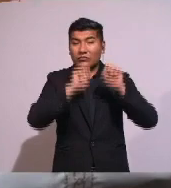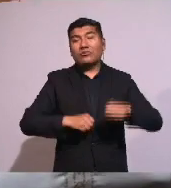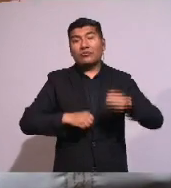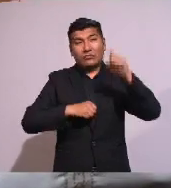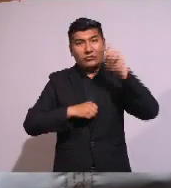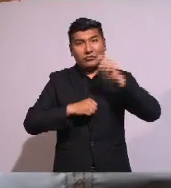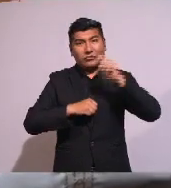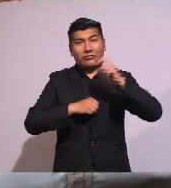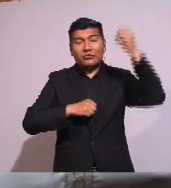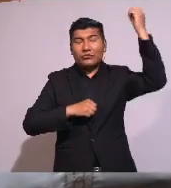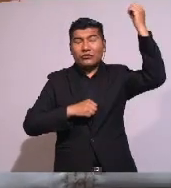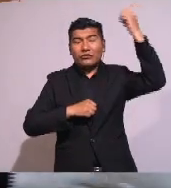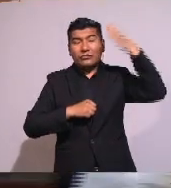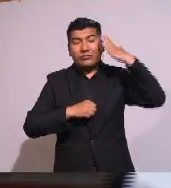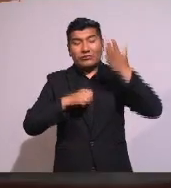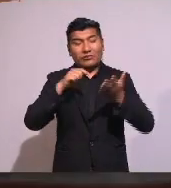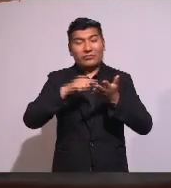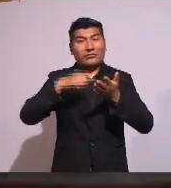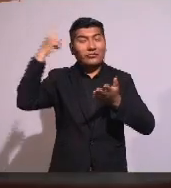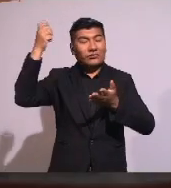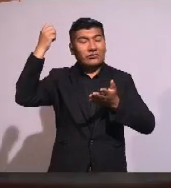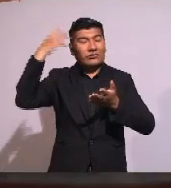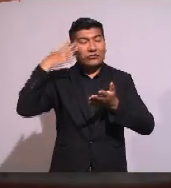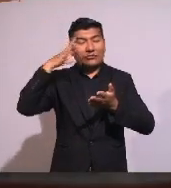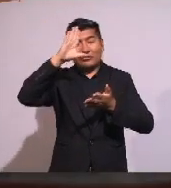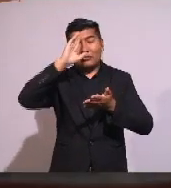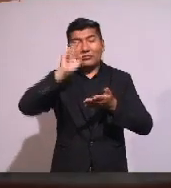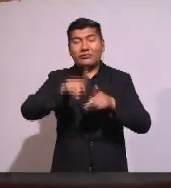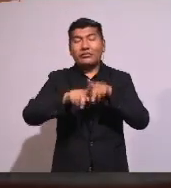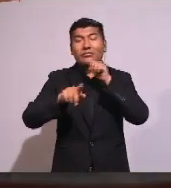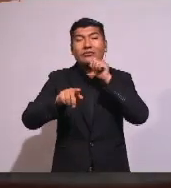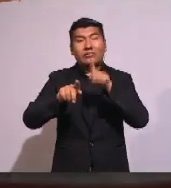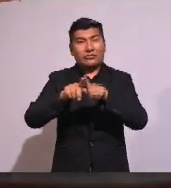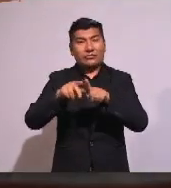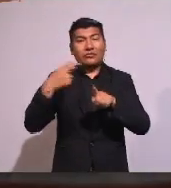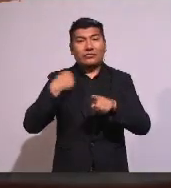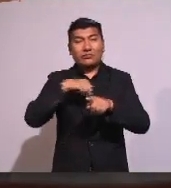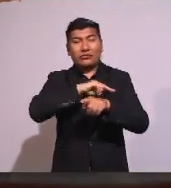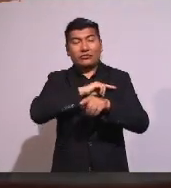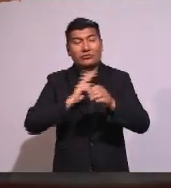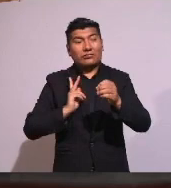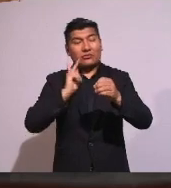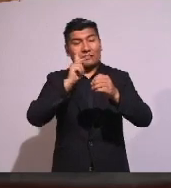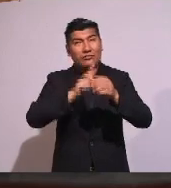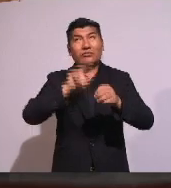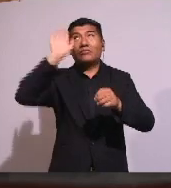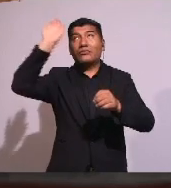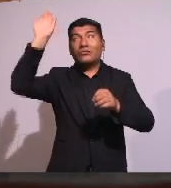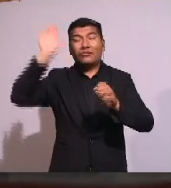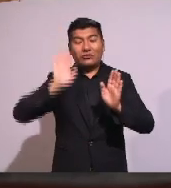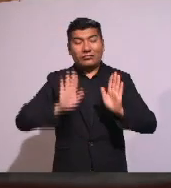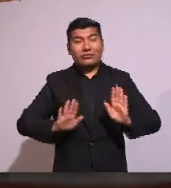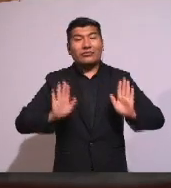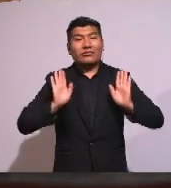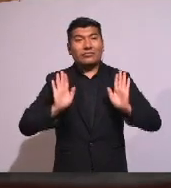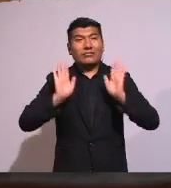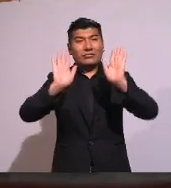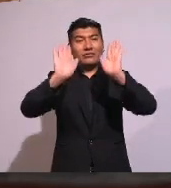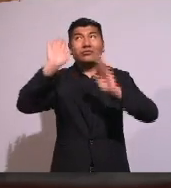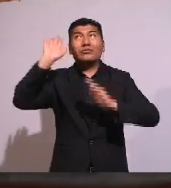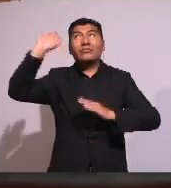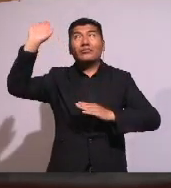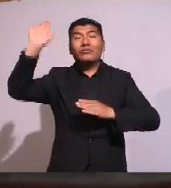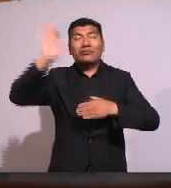debemos hacer brillar esta luz en los hermanos, siendo partícipes de su divinidad, de su